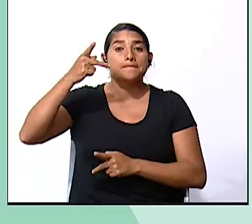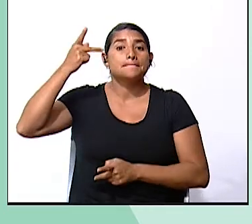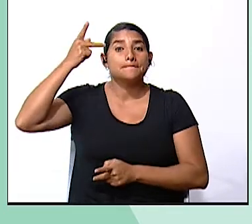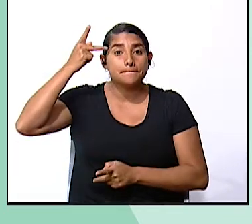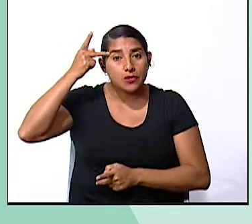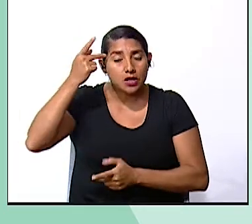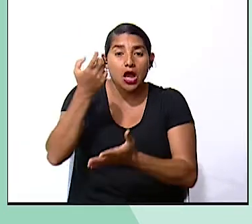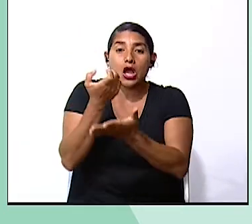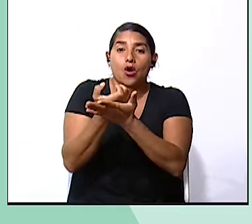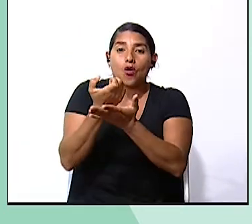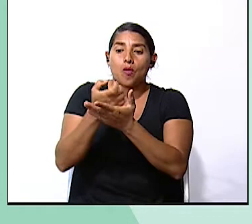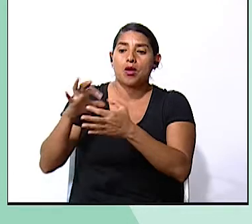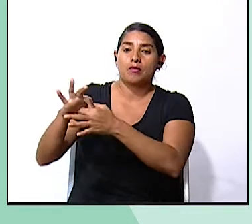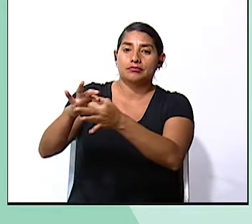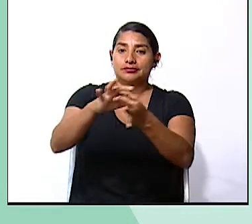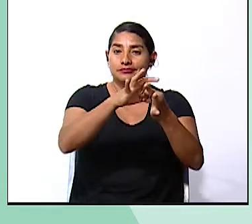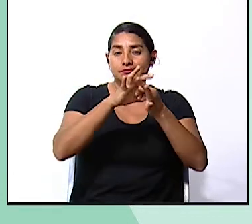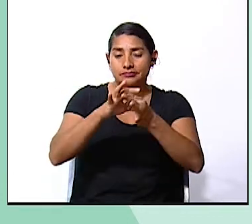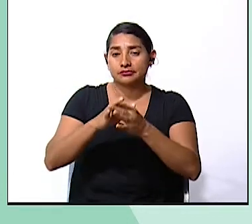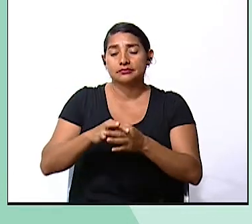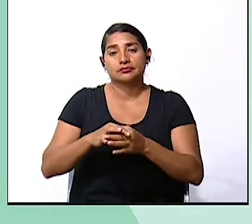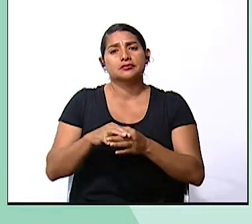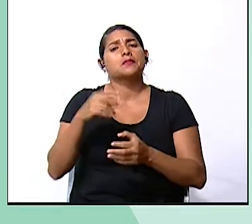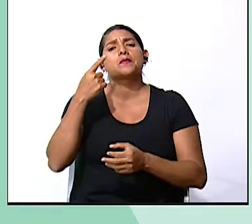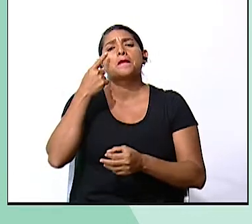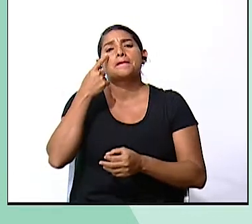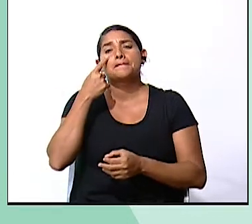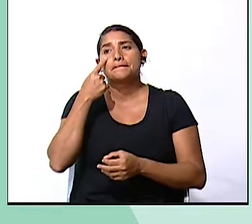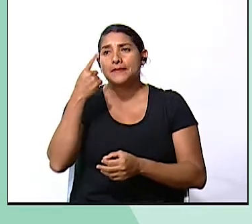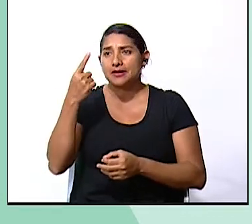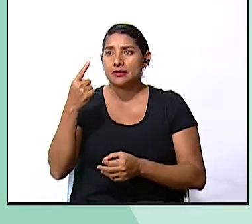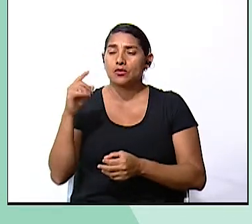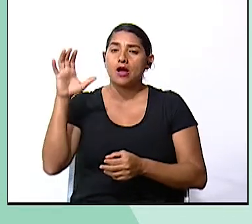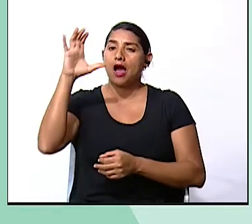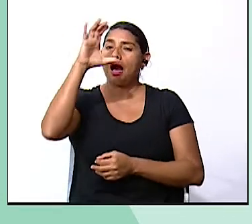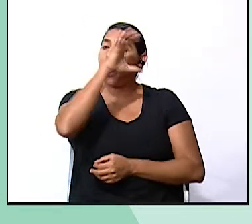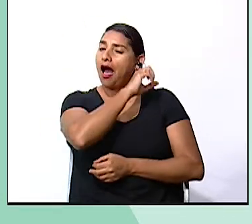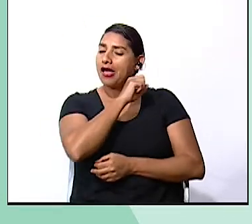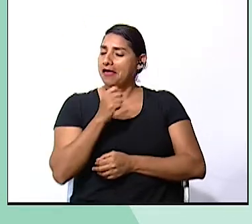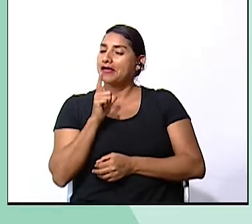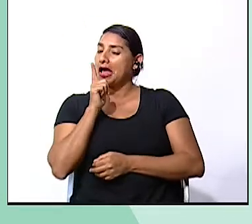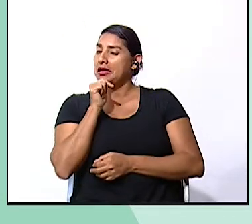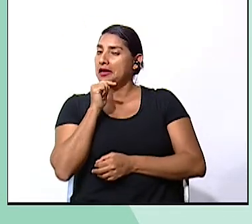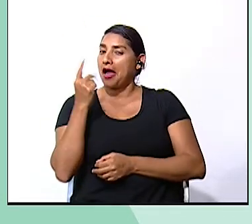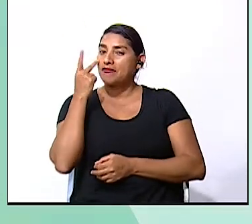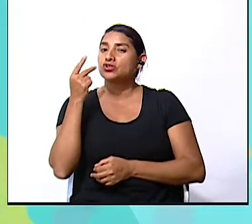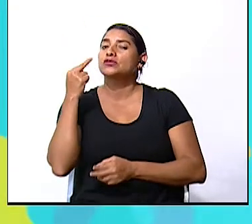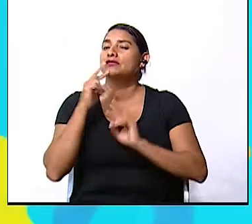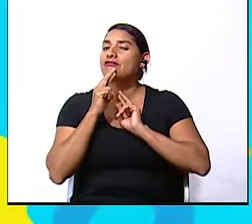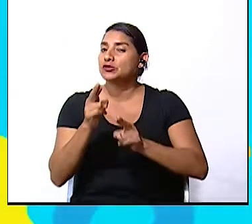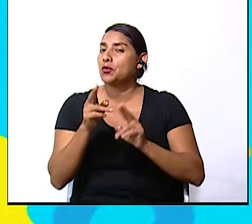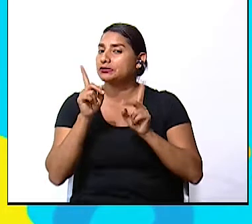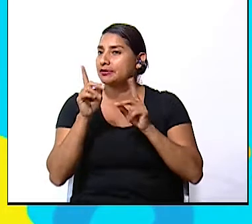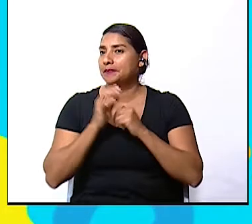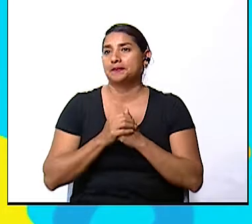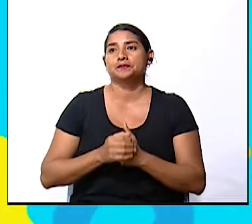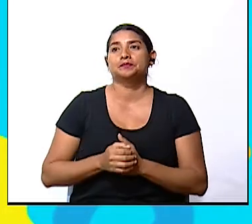política y económica. Voy a ponerles esta adivinanza, a ver cuál de ustedes sabe la